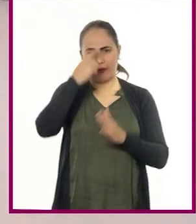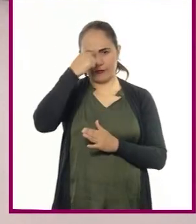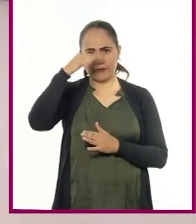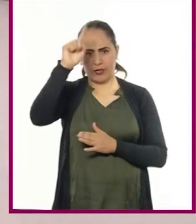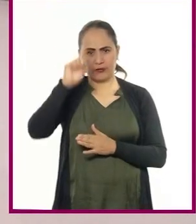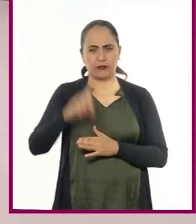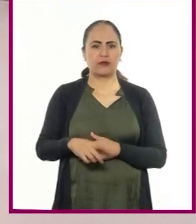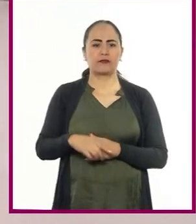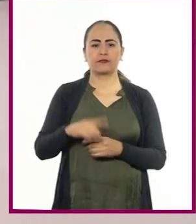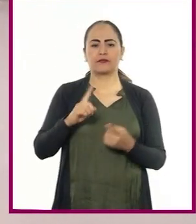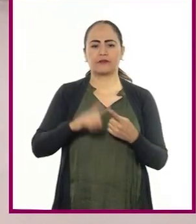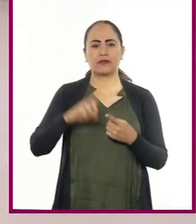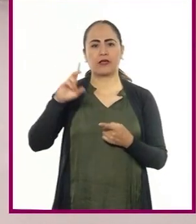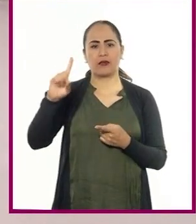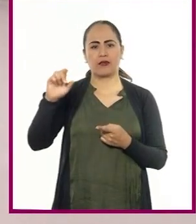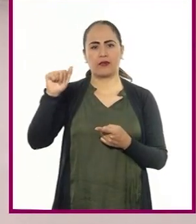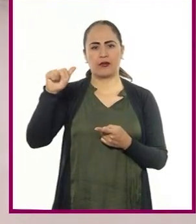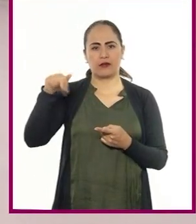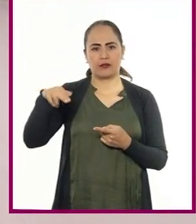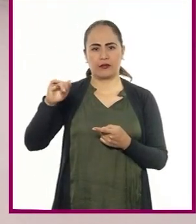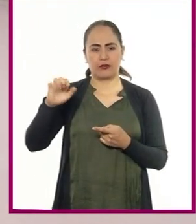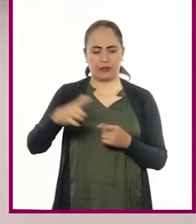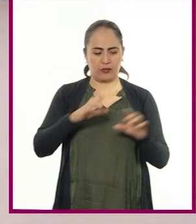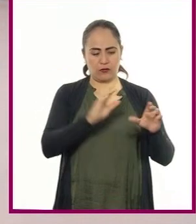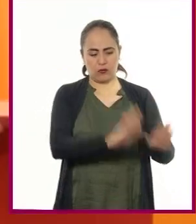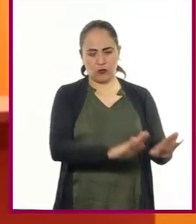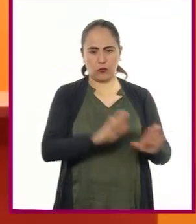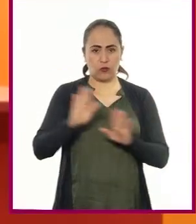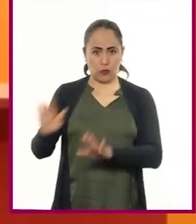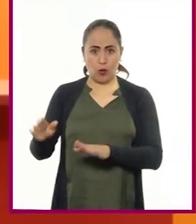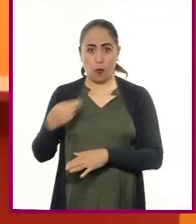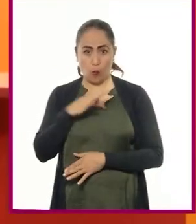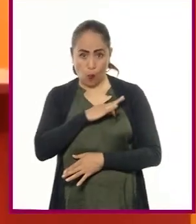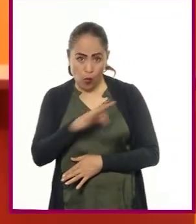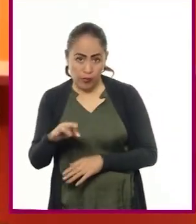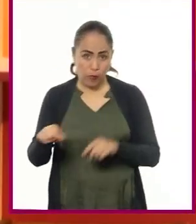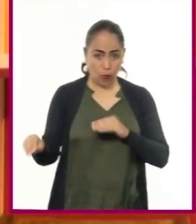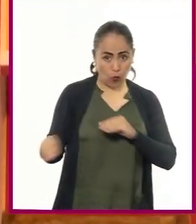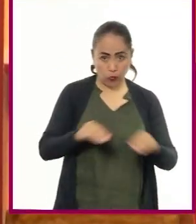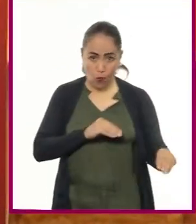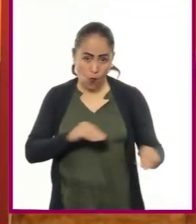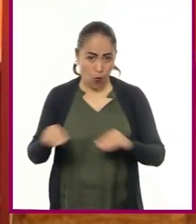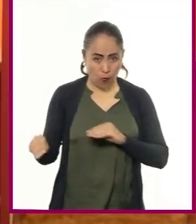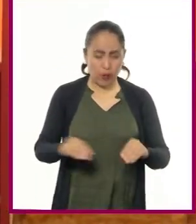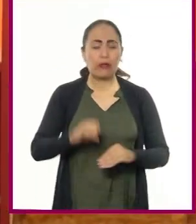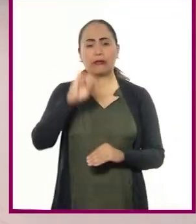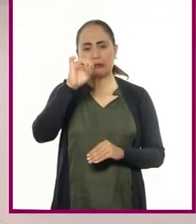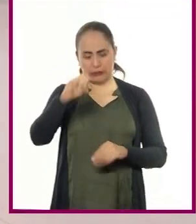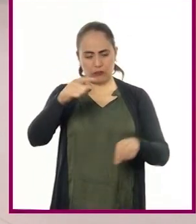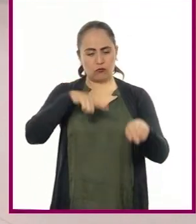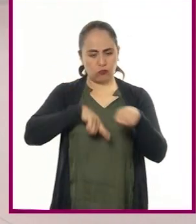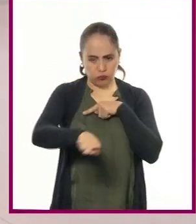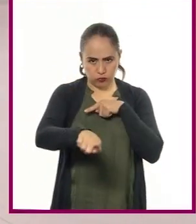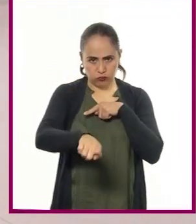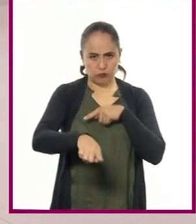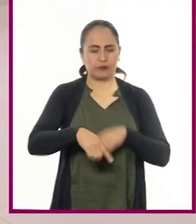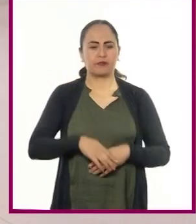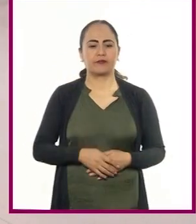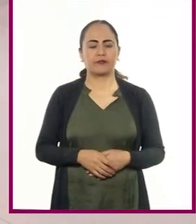Daniel, tu portería. Maestra, ¿somos su portería. ¿Porteros movibles? Así es. Nos podemos mover para meter gol. Uh-huh. Muy